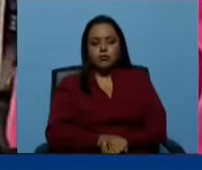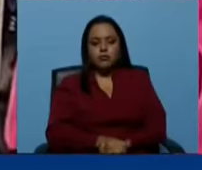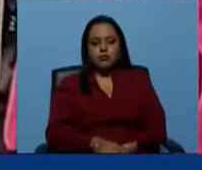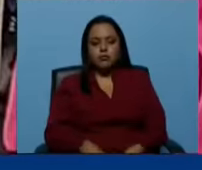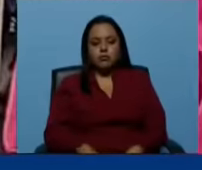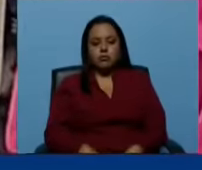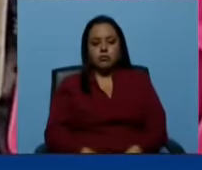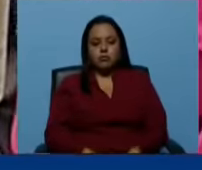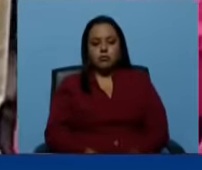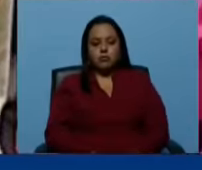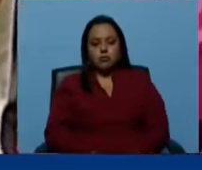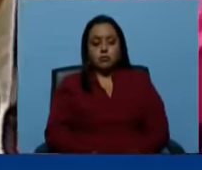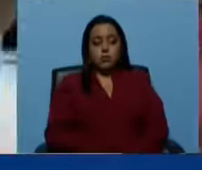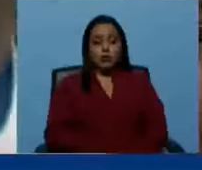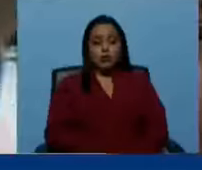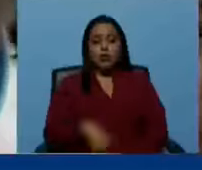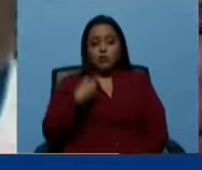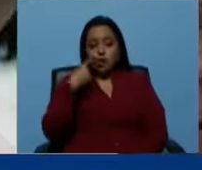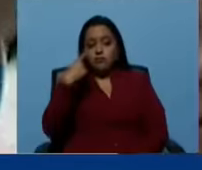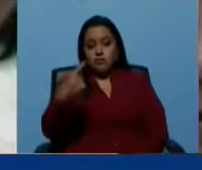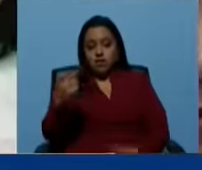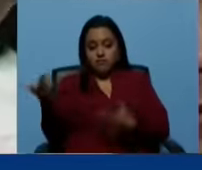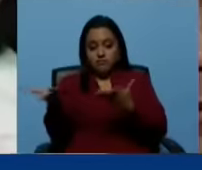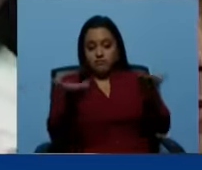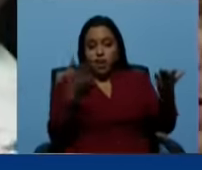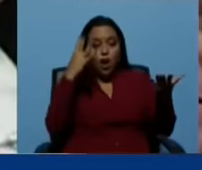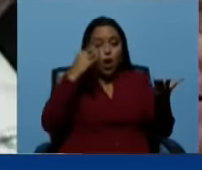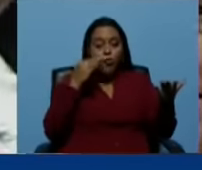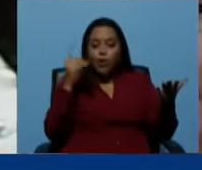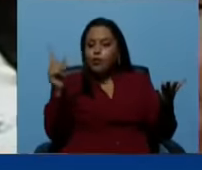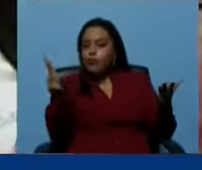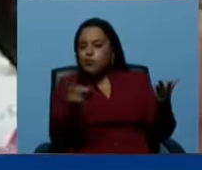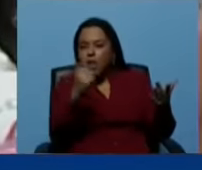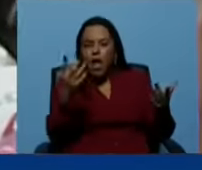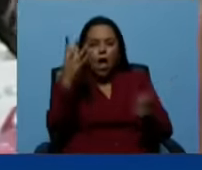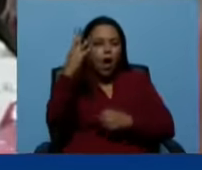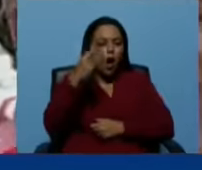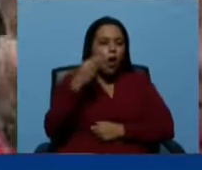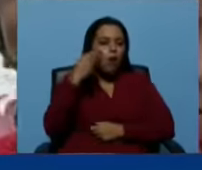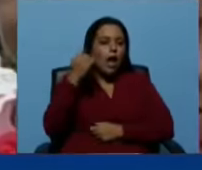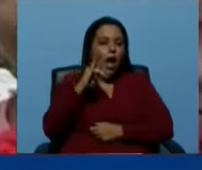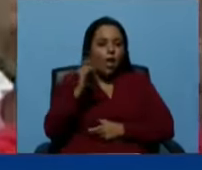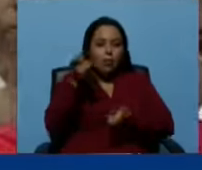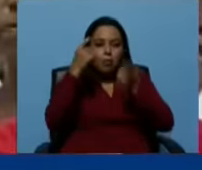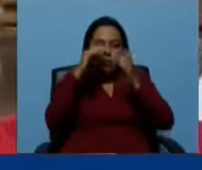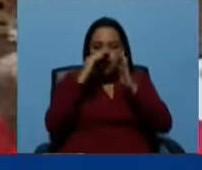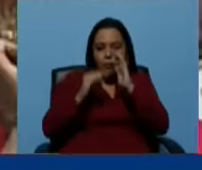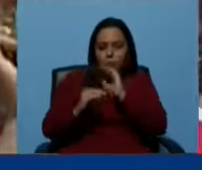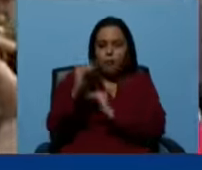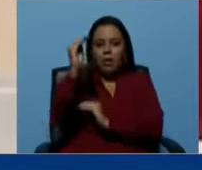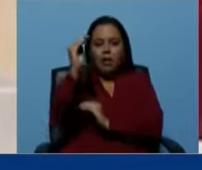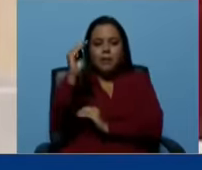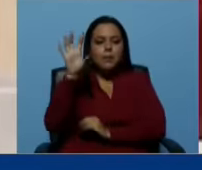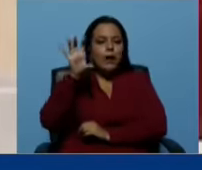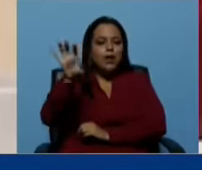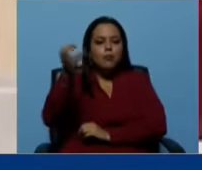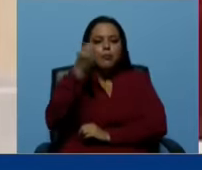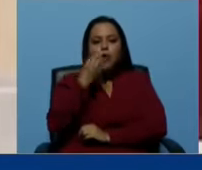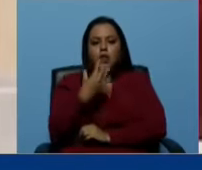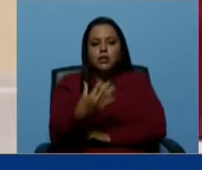Yo le dije eso a la juventud. Ustedes, muchachos, han crecido en un país